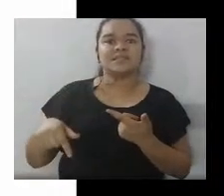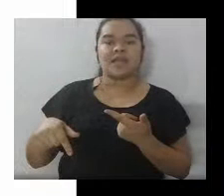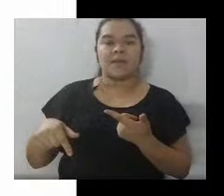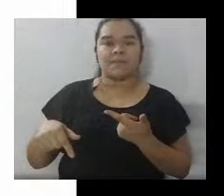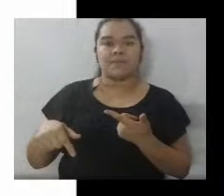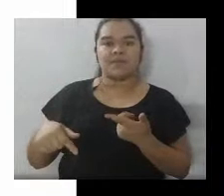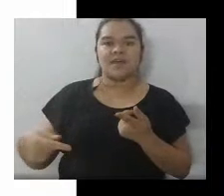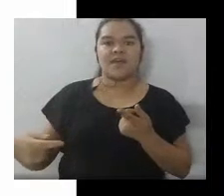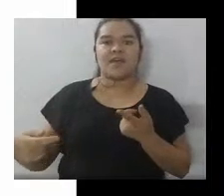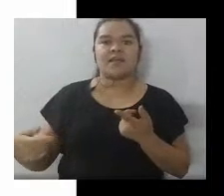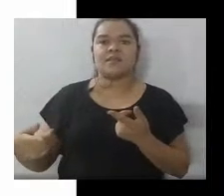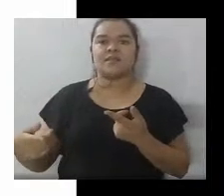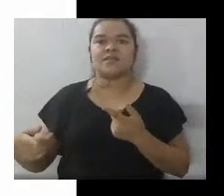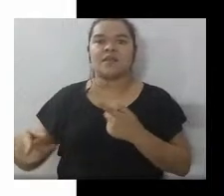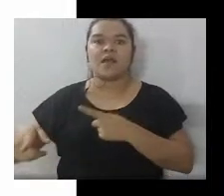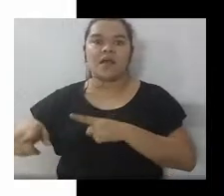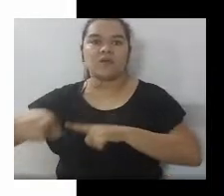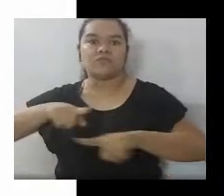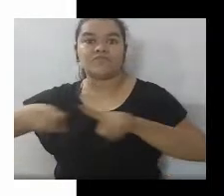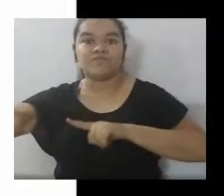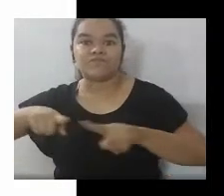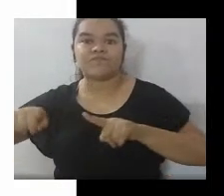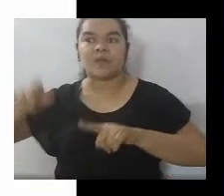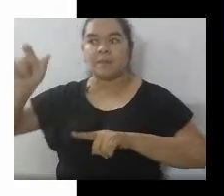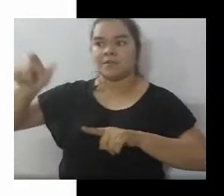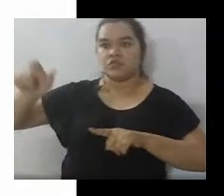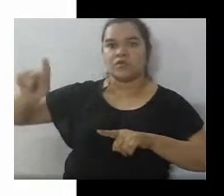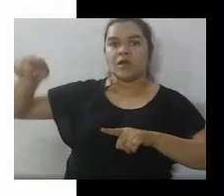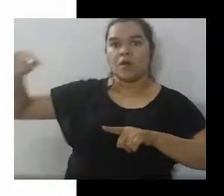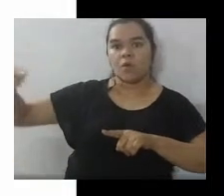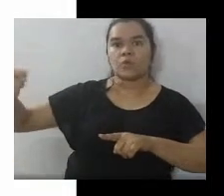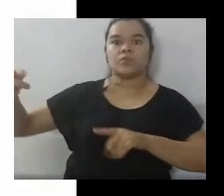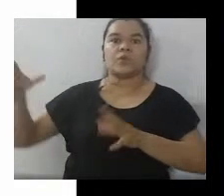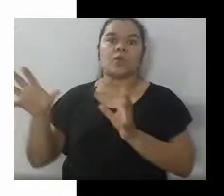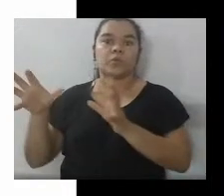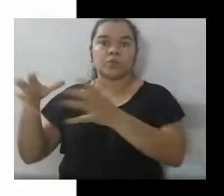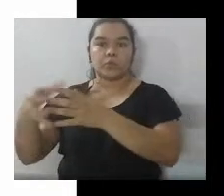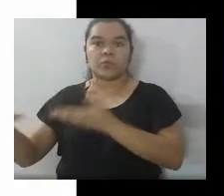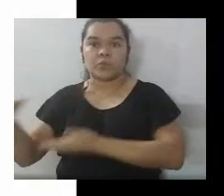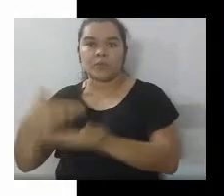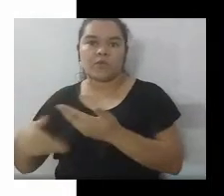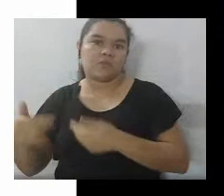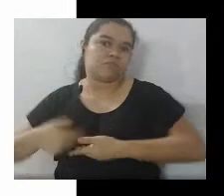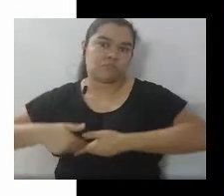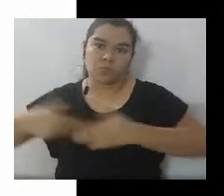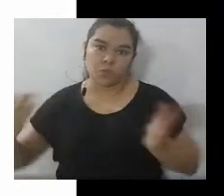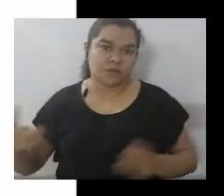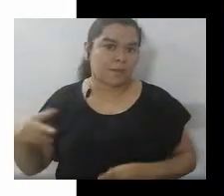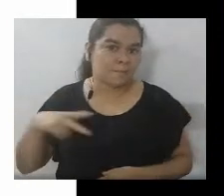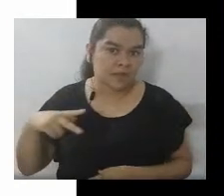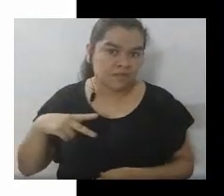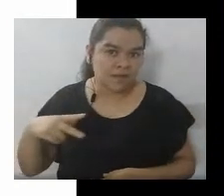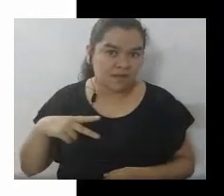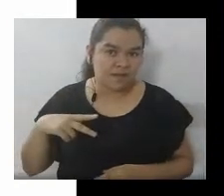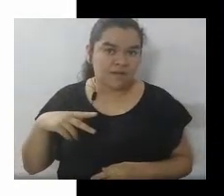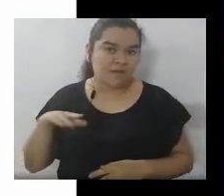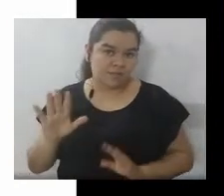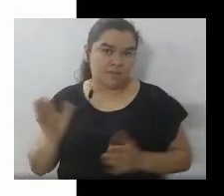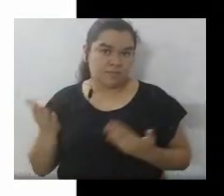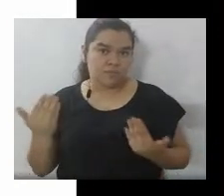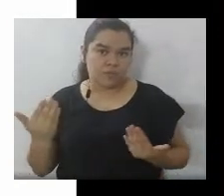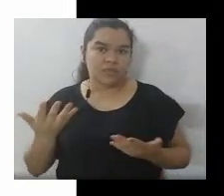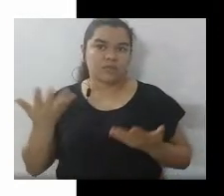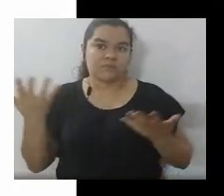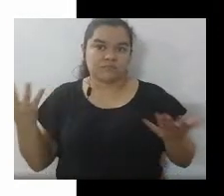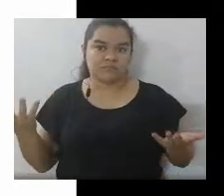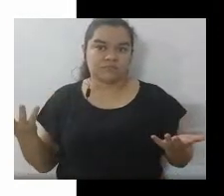gestión con otras autoridades dentro de la organización, que puede ser pública, privada. Entonces, en ese sentido,